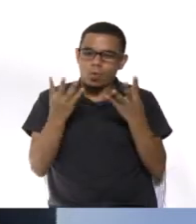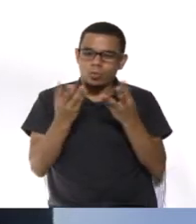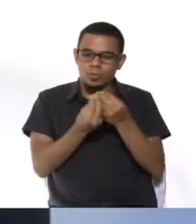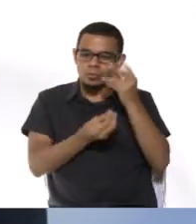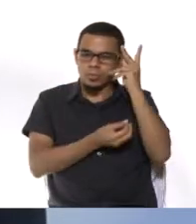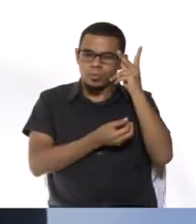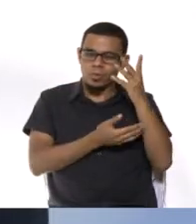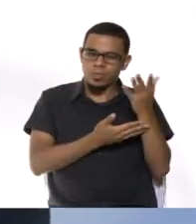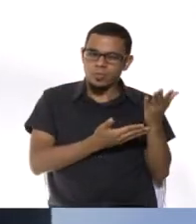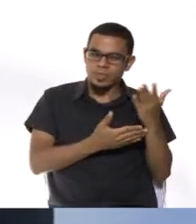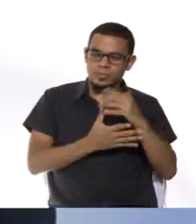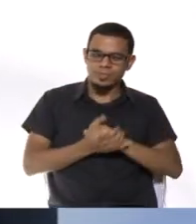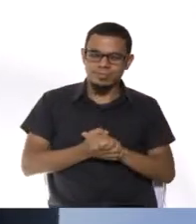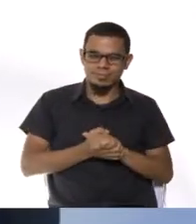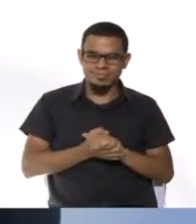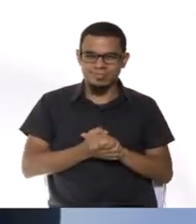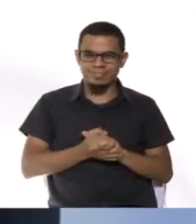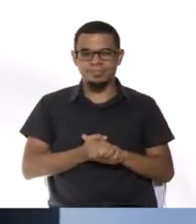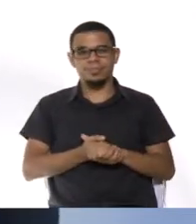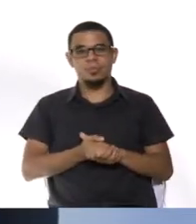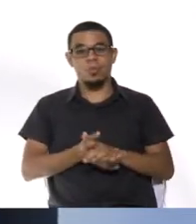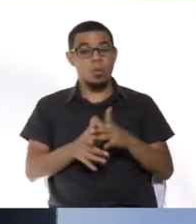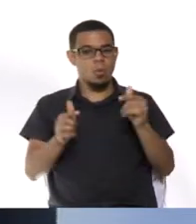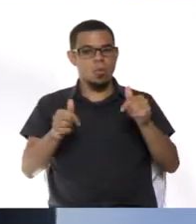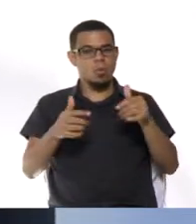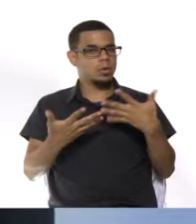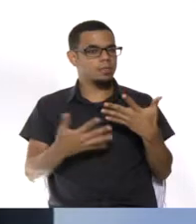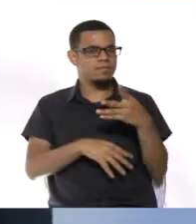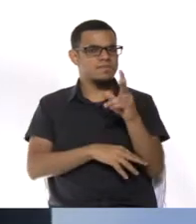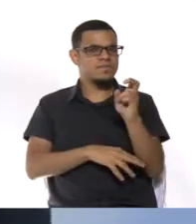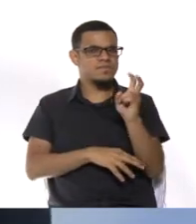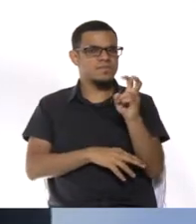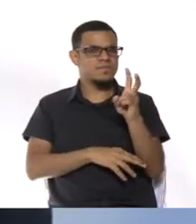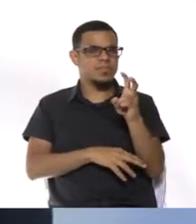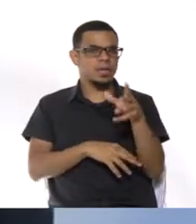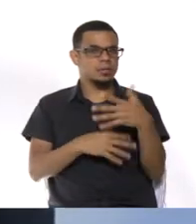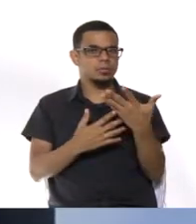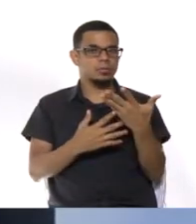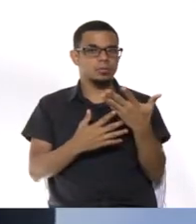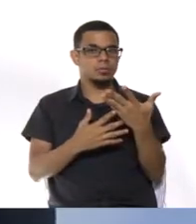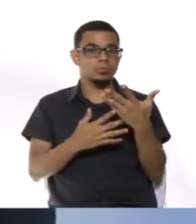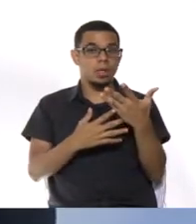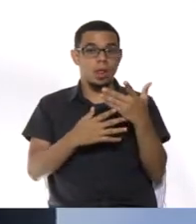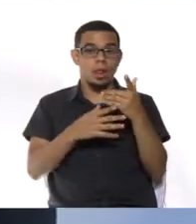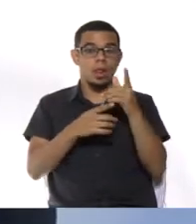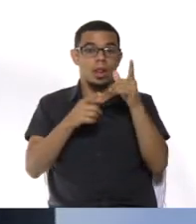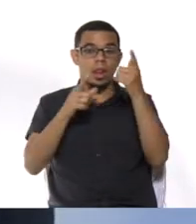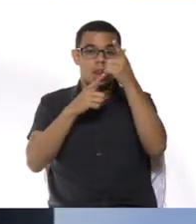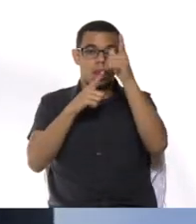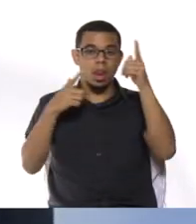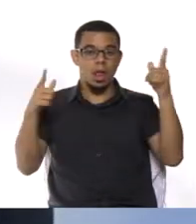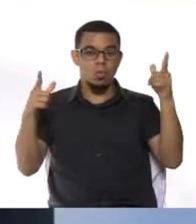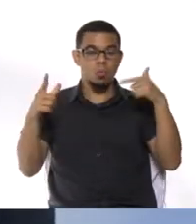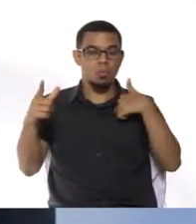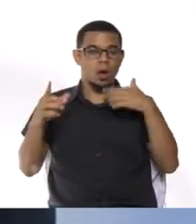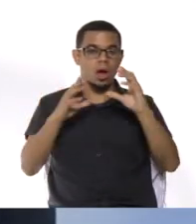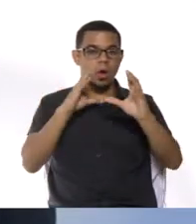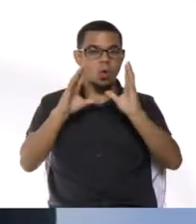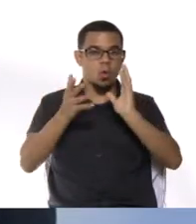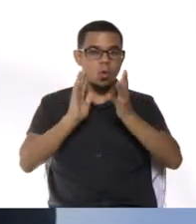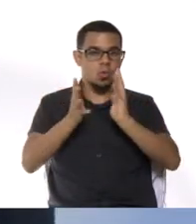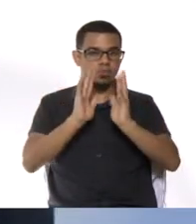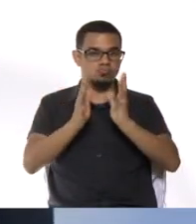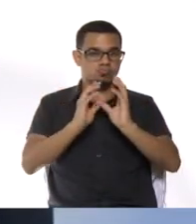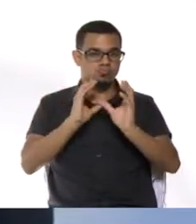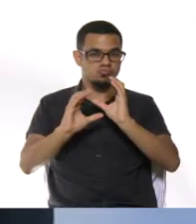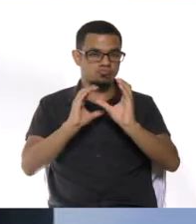con la compañera Heiler, qué gusto saludarte Heiler nuevamente. Hoy viernes, día de lenguaje y comunicación, estaremos